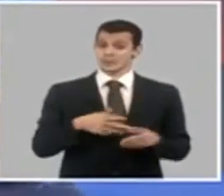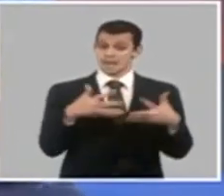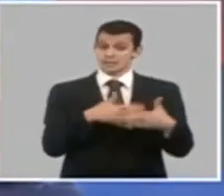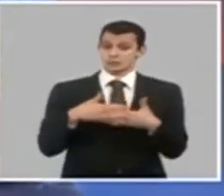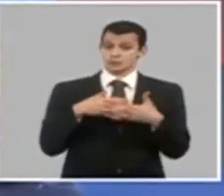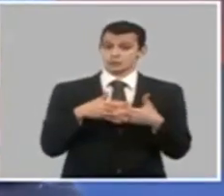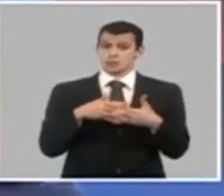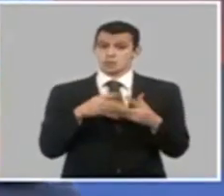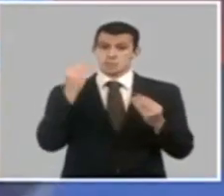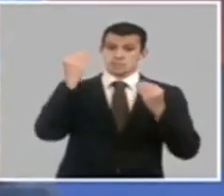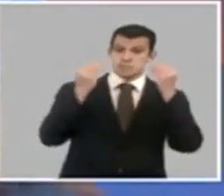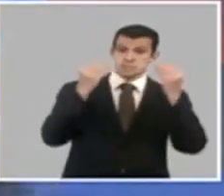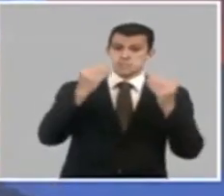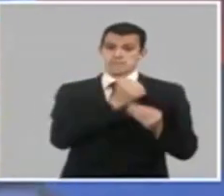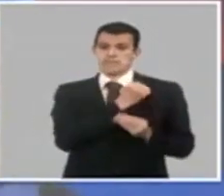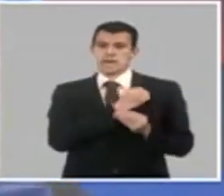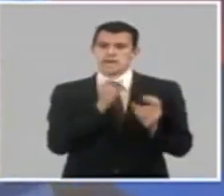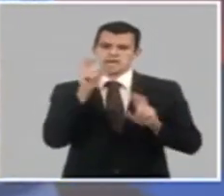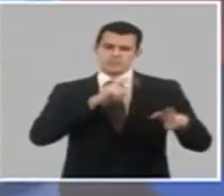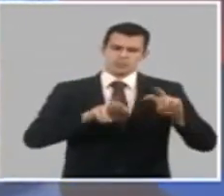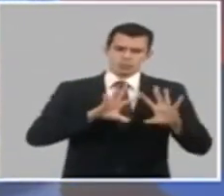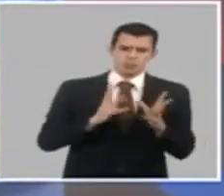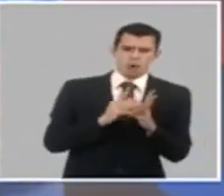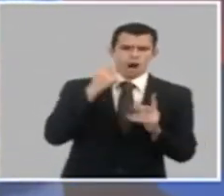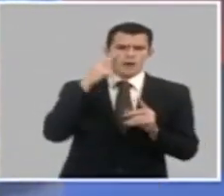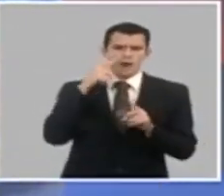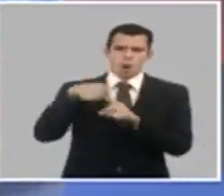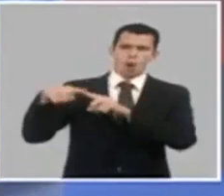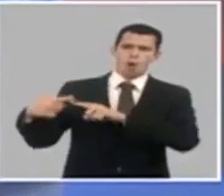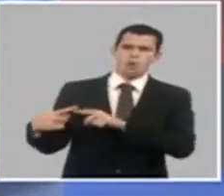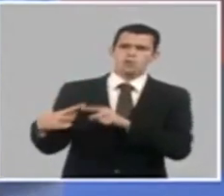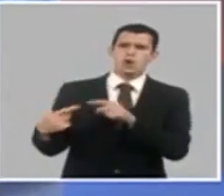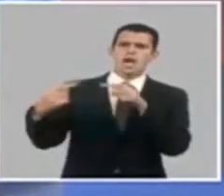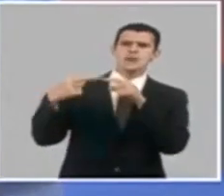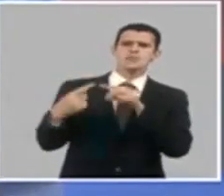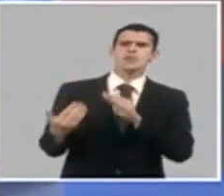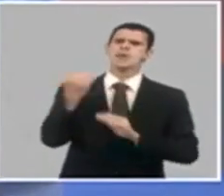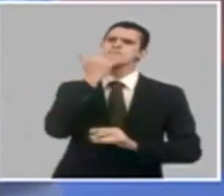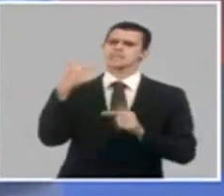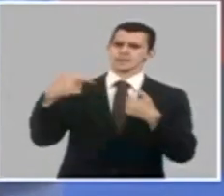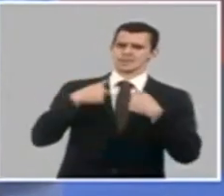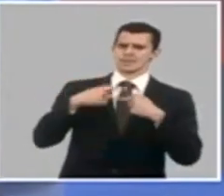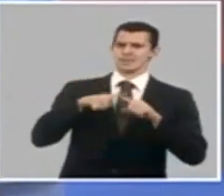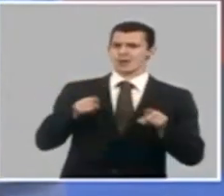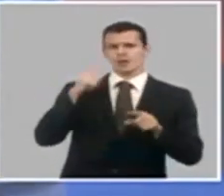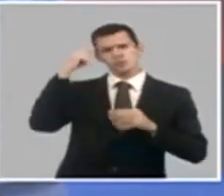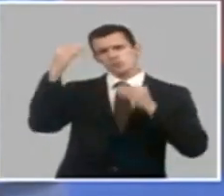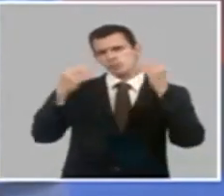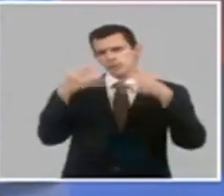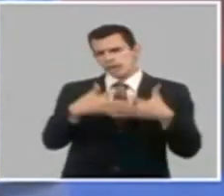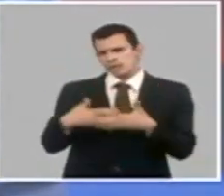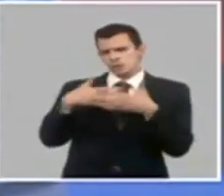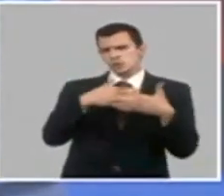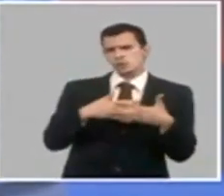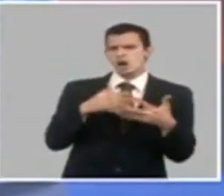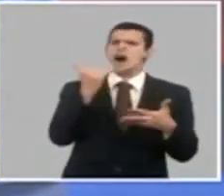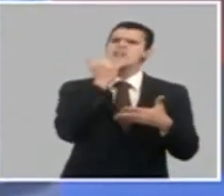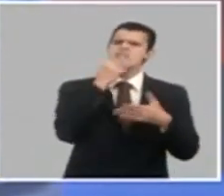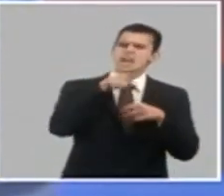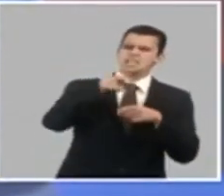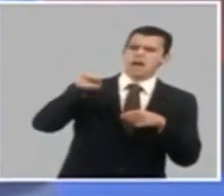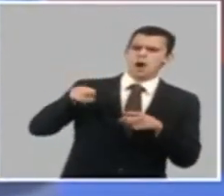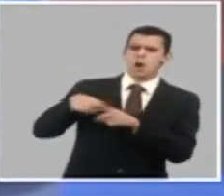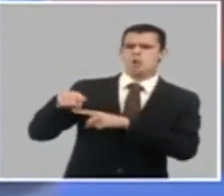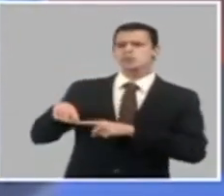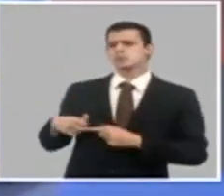encontraría que pasa también a la inversa que salen de eeuu influencia maligna extranjeras de acuerdo al concepto que dieron aquí